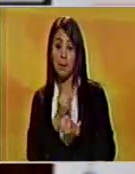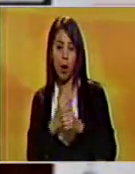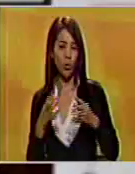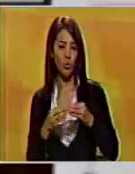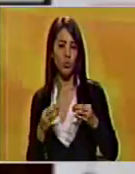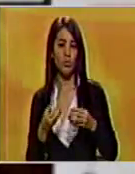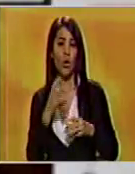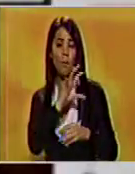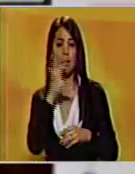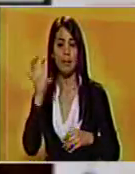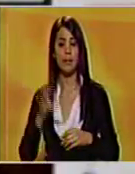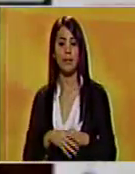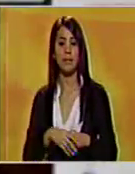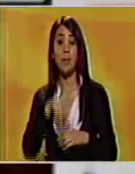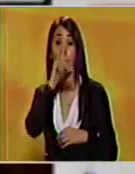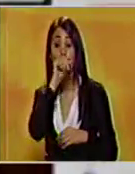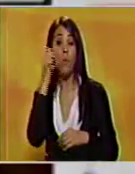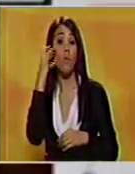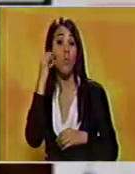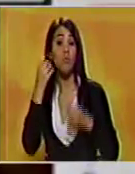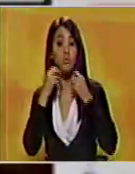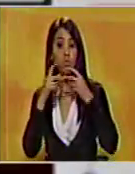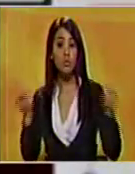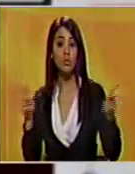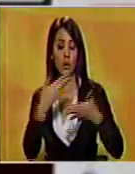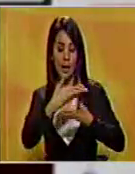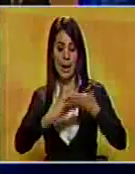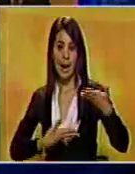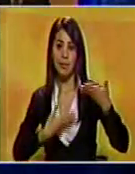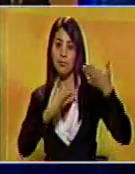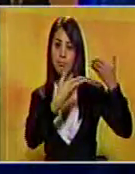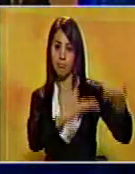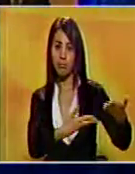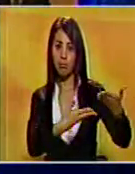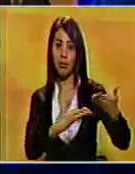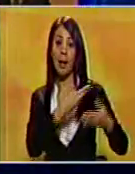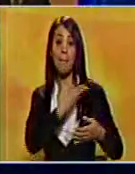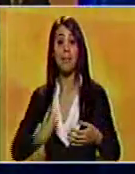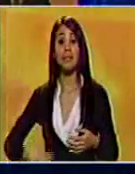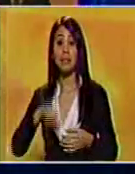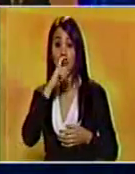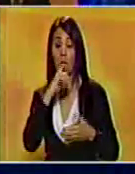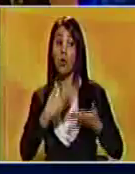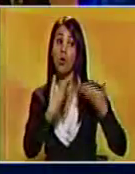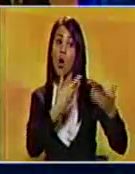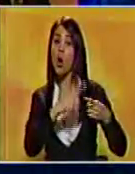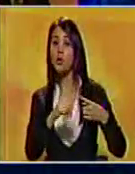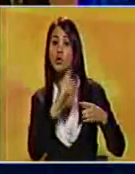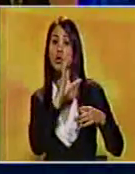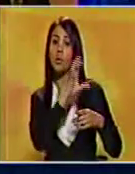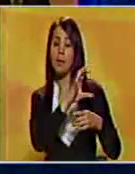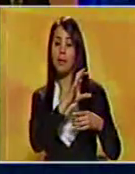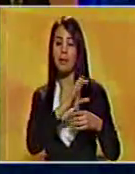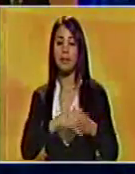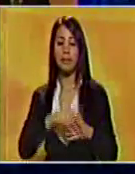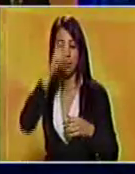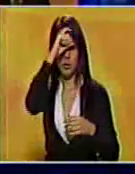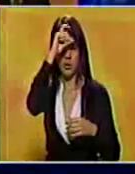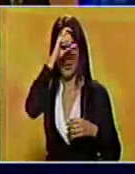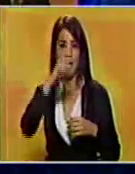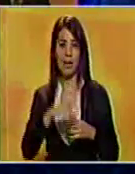de su cuenta en twitter informó que entregó una carta enviada por el presidente nicolás maduro a fin de discutir el éxito de los cinco acuerdos suscritos en